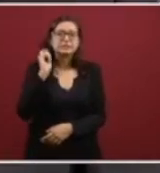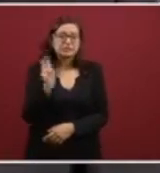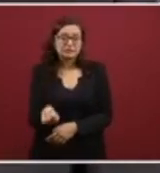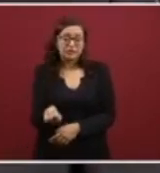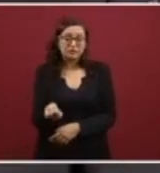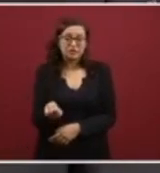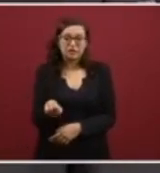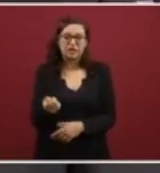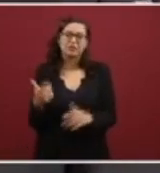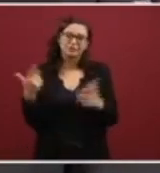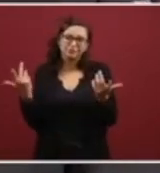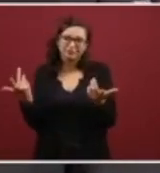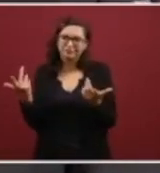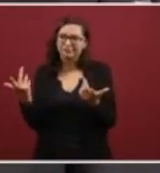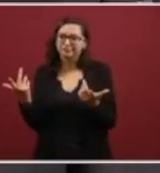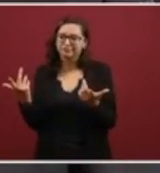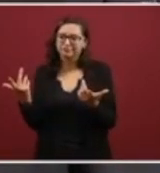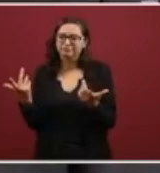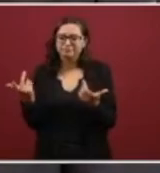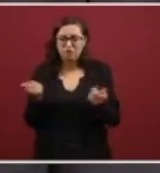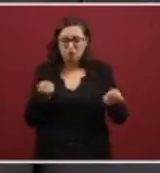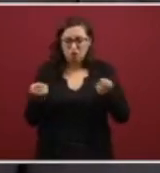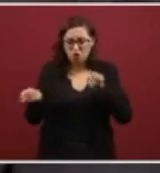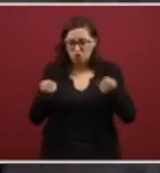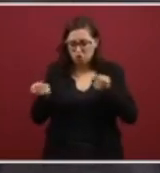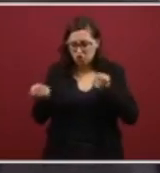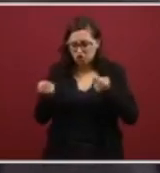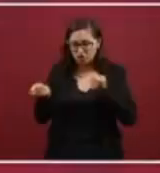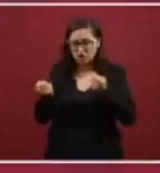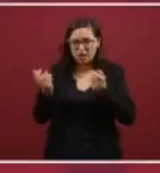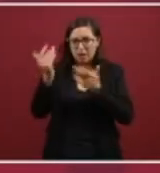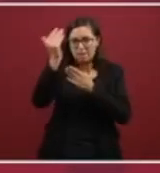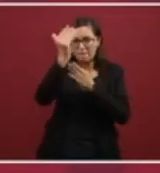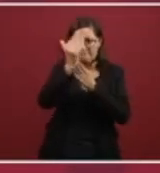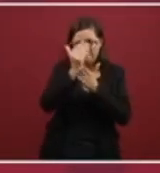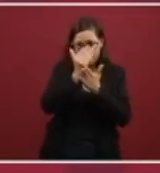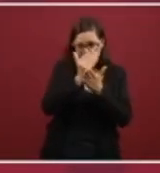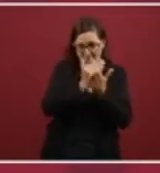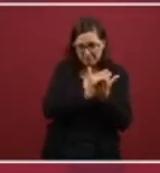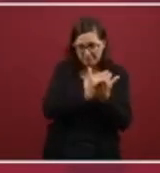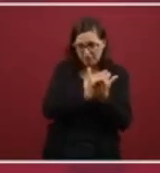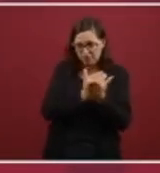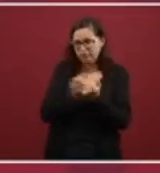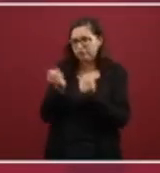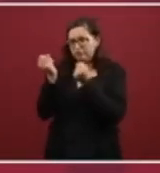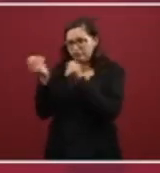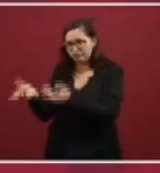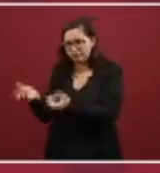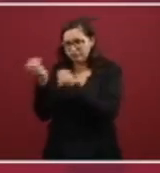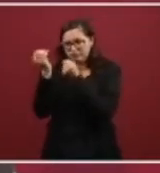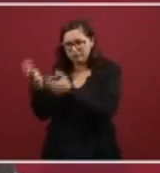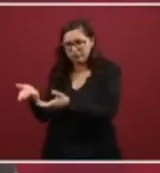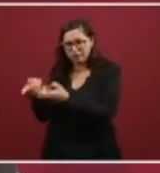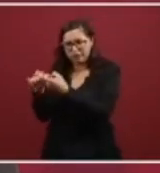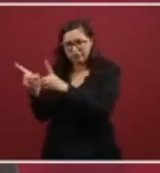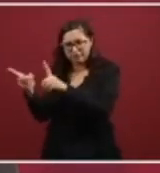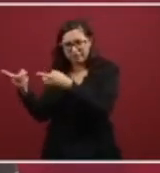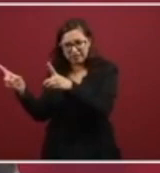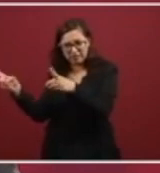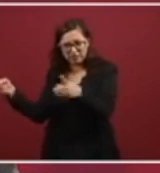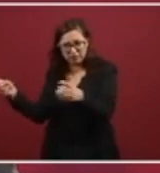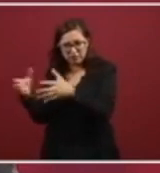componente que tiene que ver con control e ir aumentando el componente que tiene que ver con alternativas. Pero es la única forma de demostrar